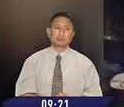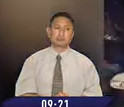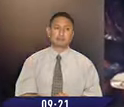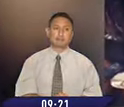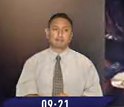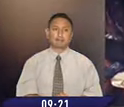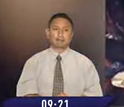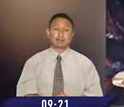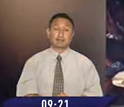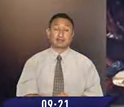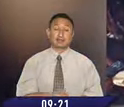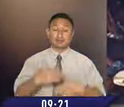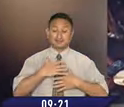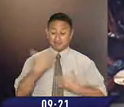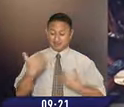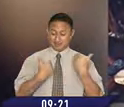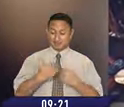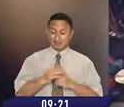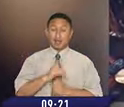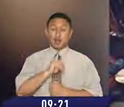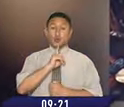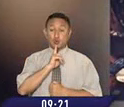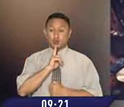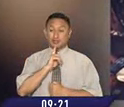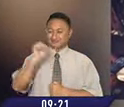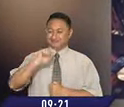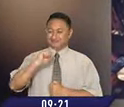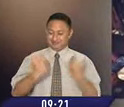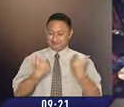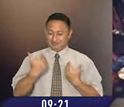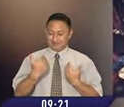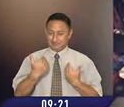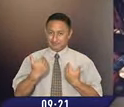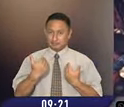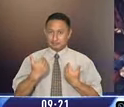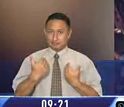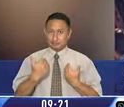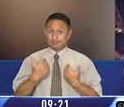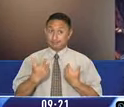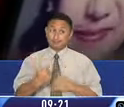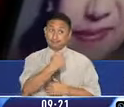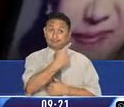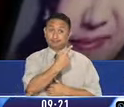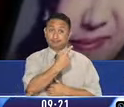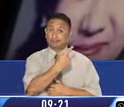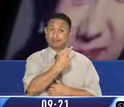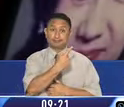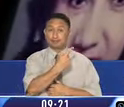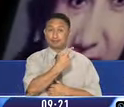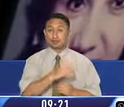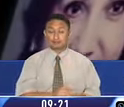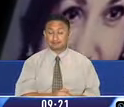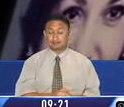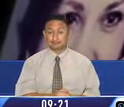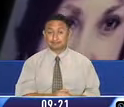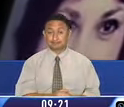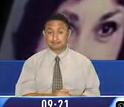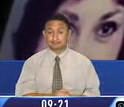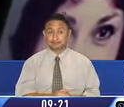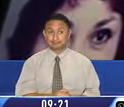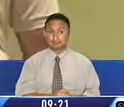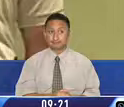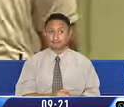Cumplir años debería ser una razón para alegrarse y sentirse vivo. Sin embargo, eso no siempre